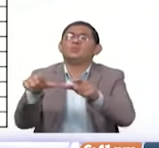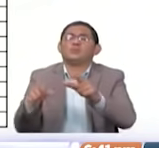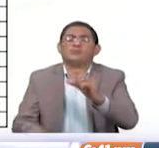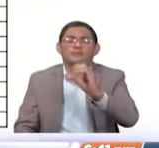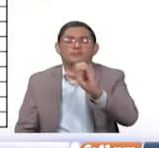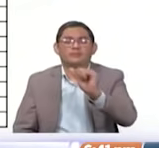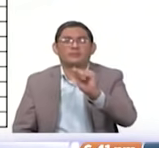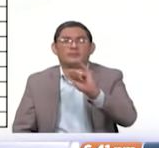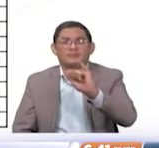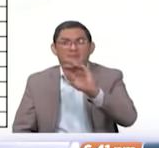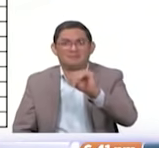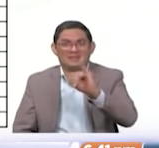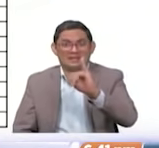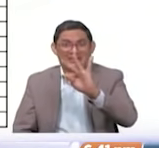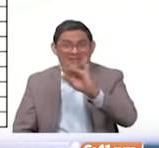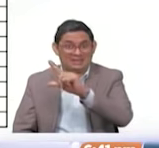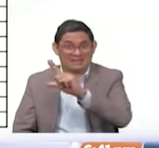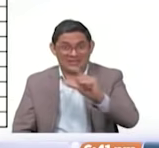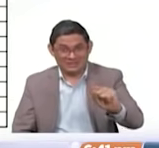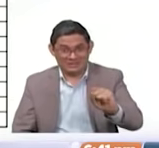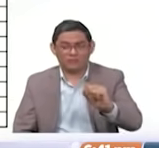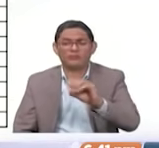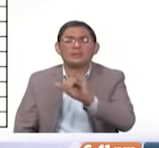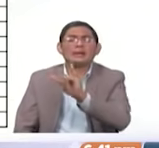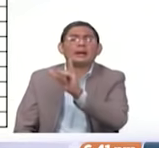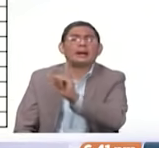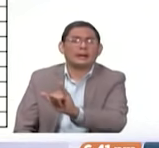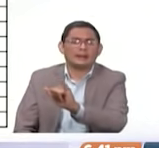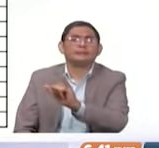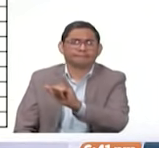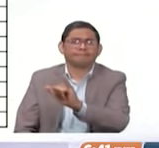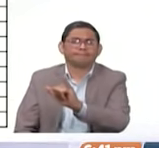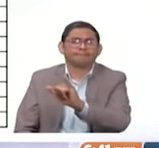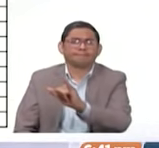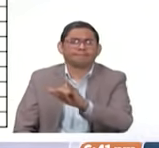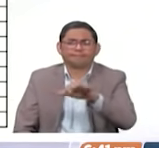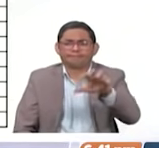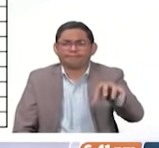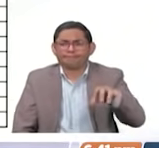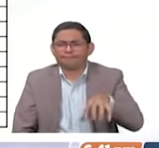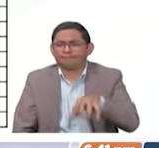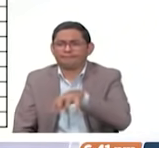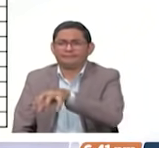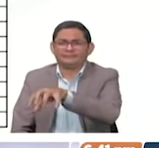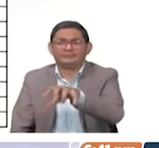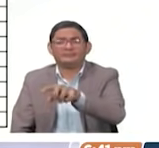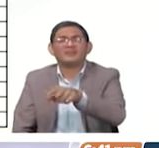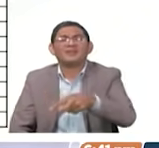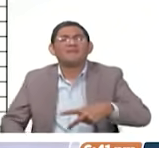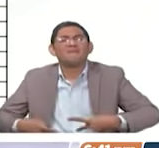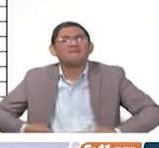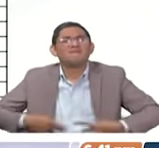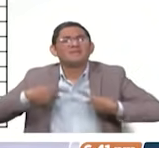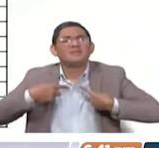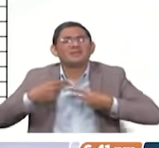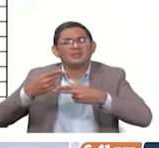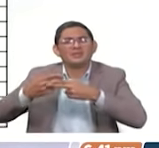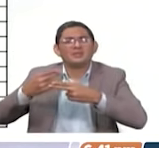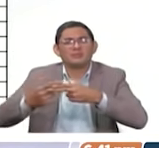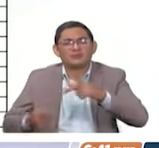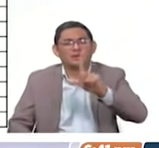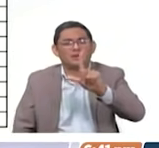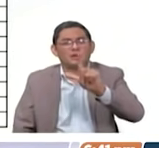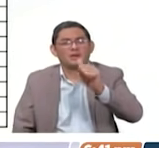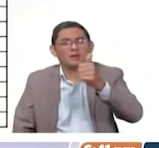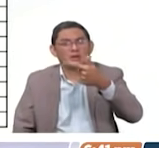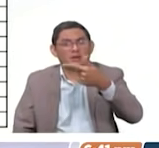dosis en 15 comunidades del agua así que toda la población del lago esté pendiente que desde el día miércoles